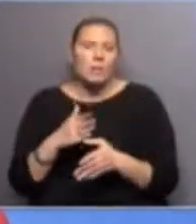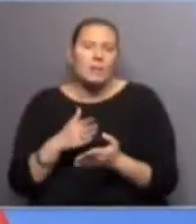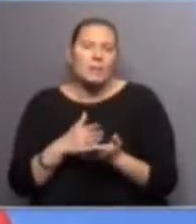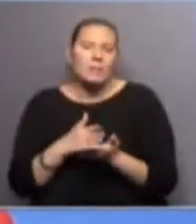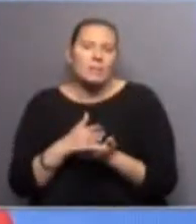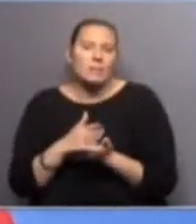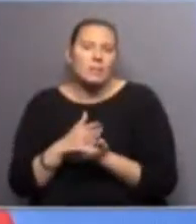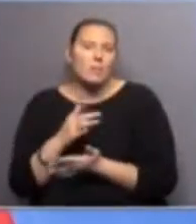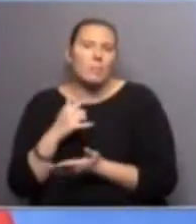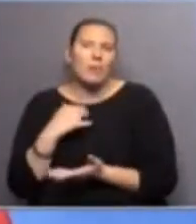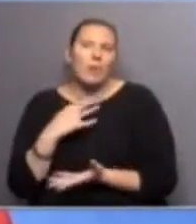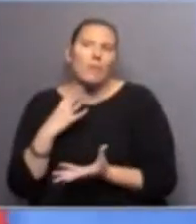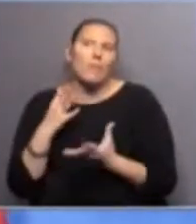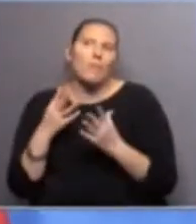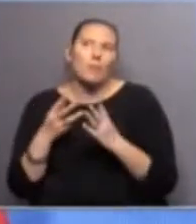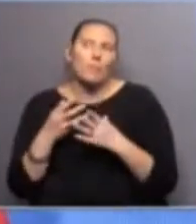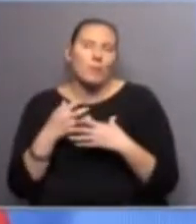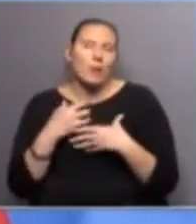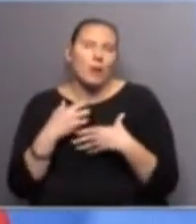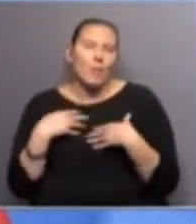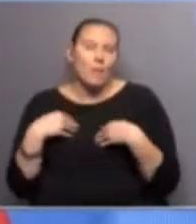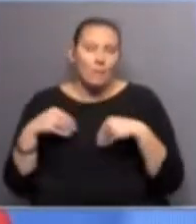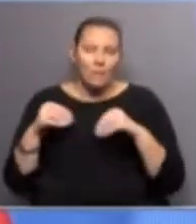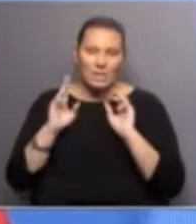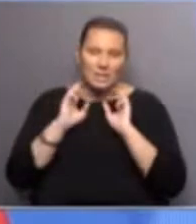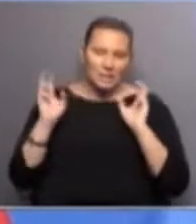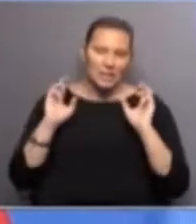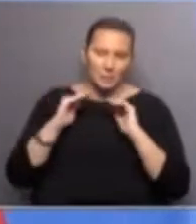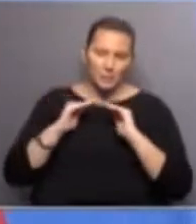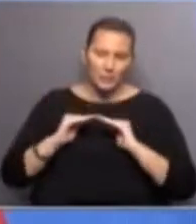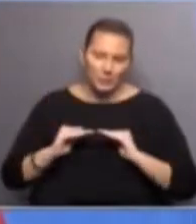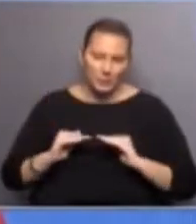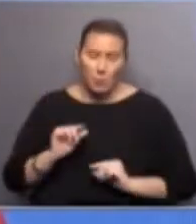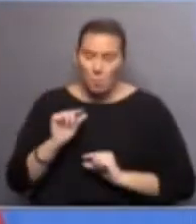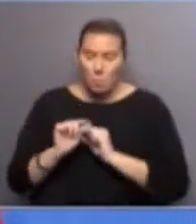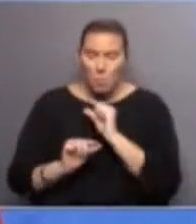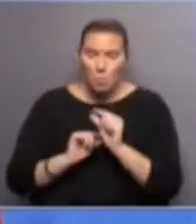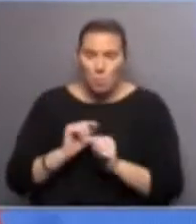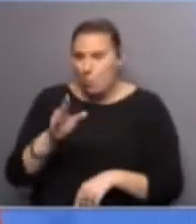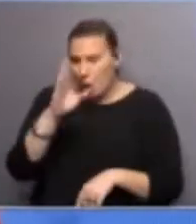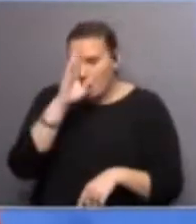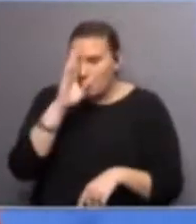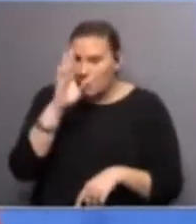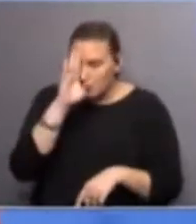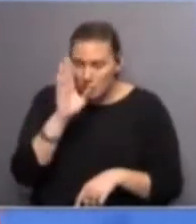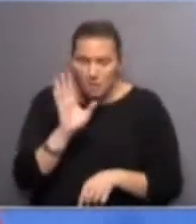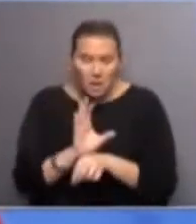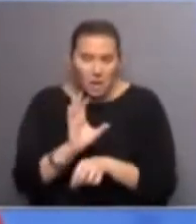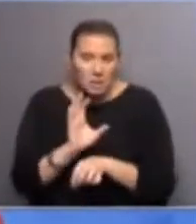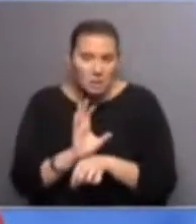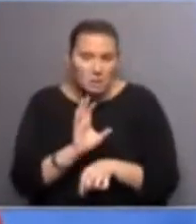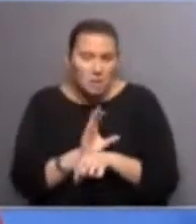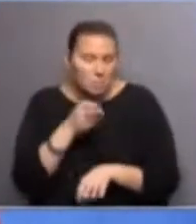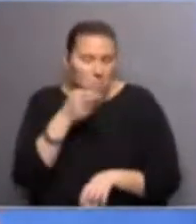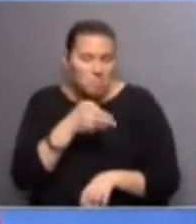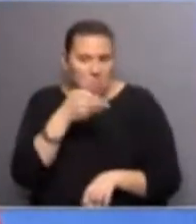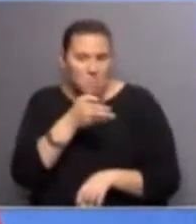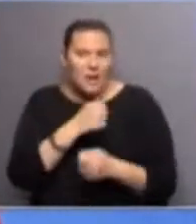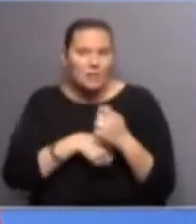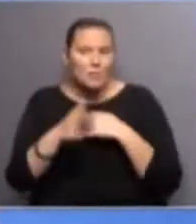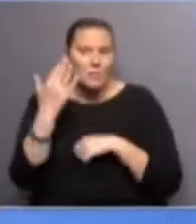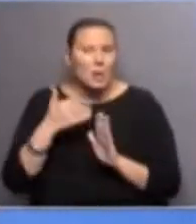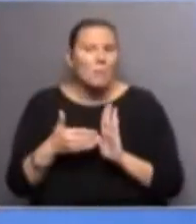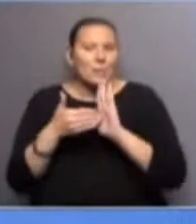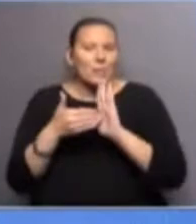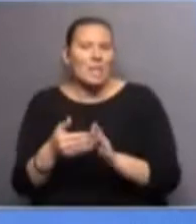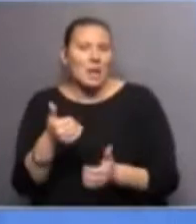como mi terapia, cantar. Y bueno, y me fui perfeccionando, tomé clases. Y el año pasado no me animé a